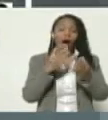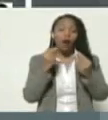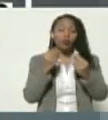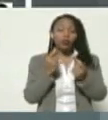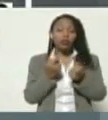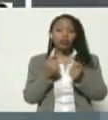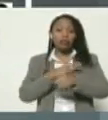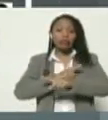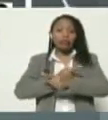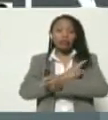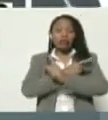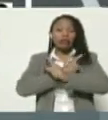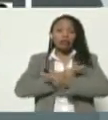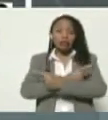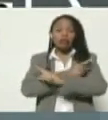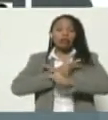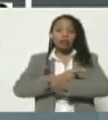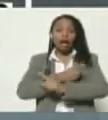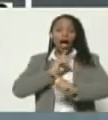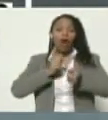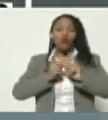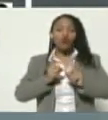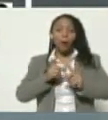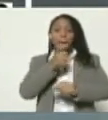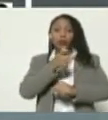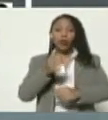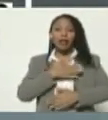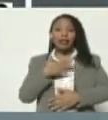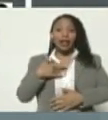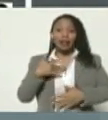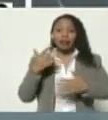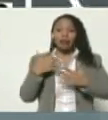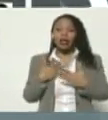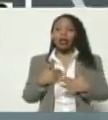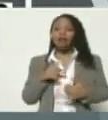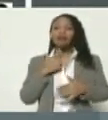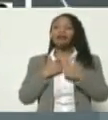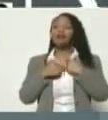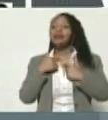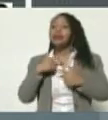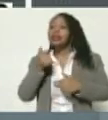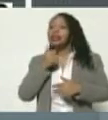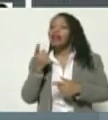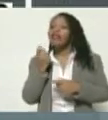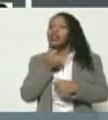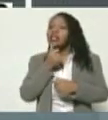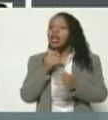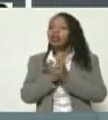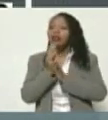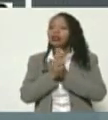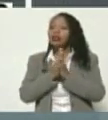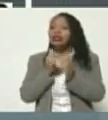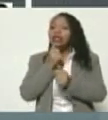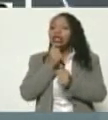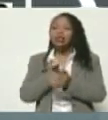nervio. Hay nervio. La gente quiere saber cómo quedaron las postulaciones.